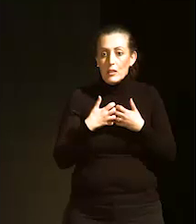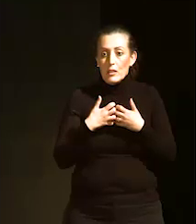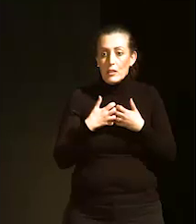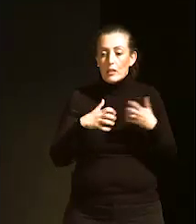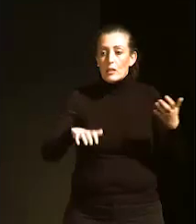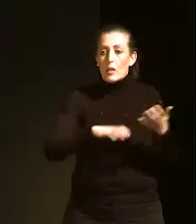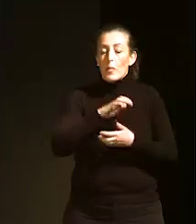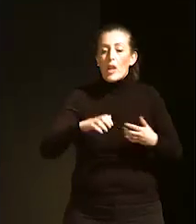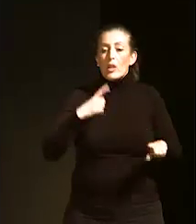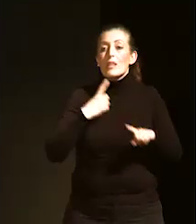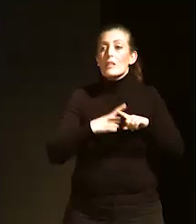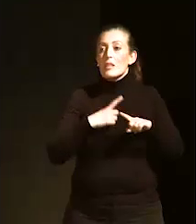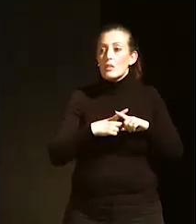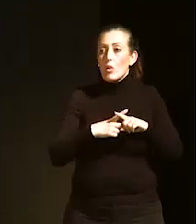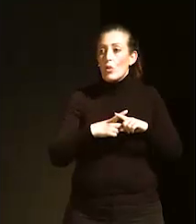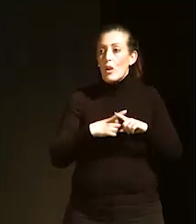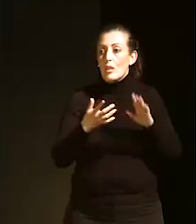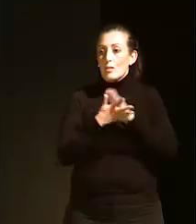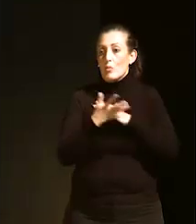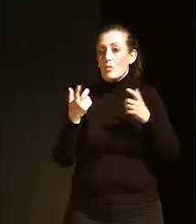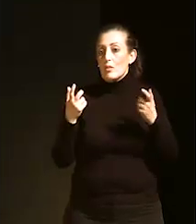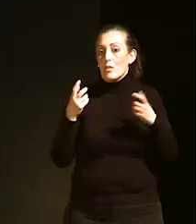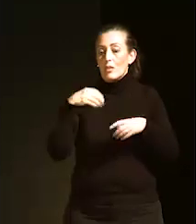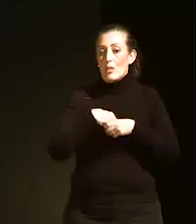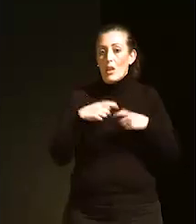violencia sexual como arma de guerra